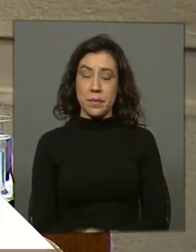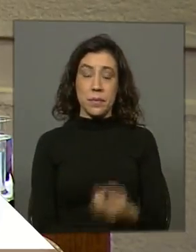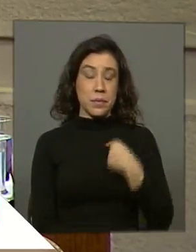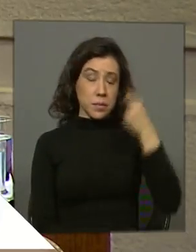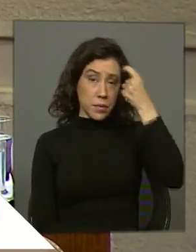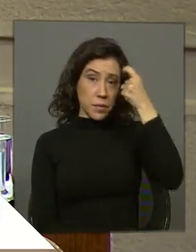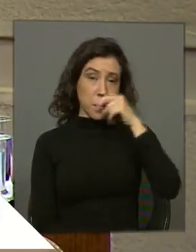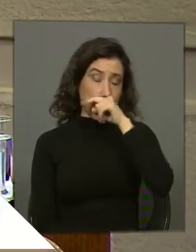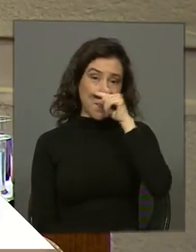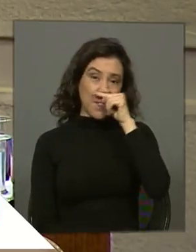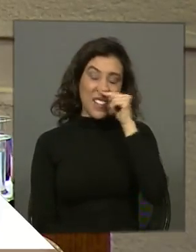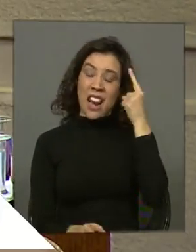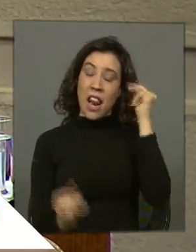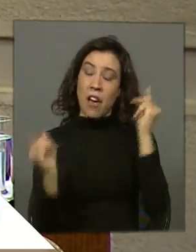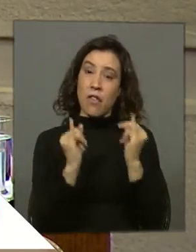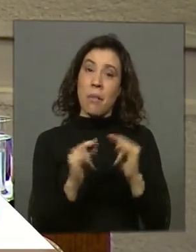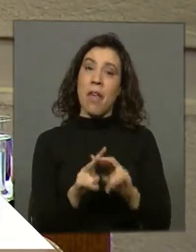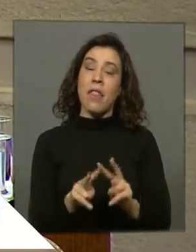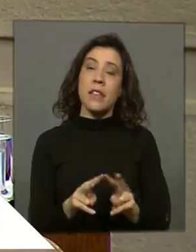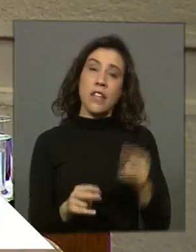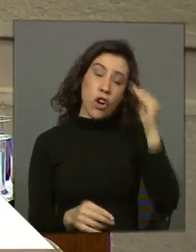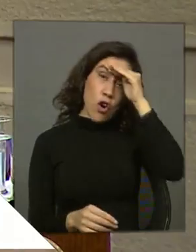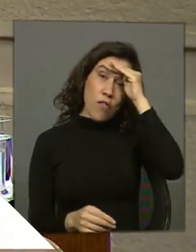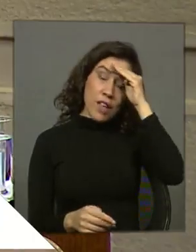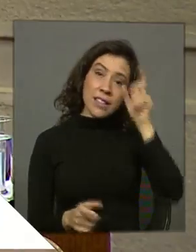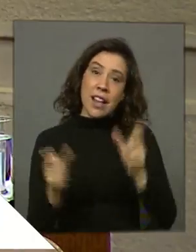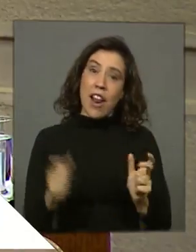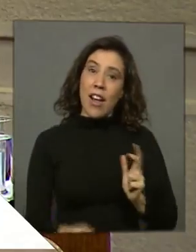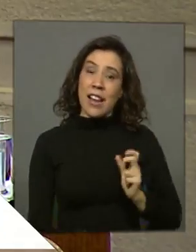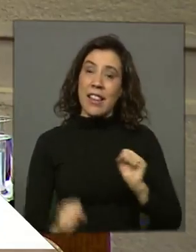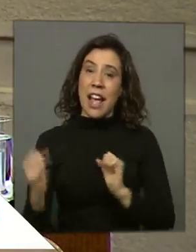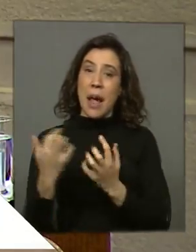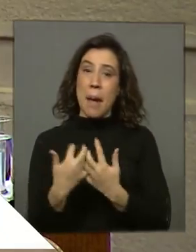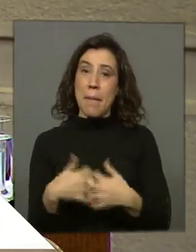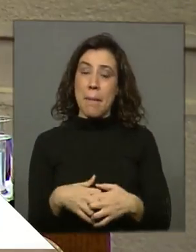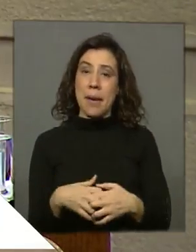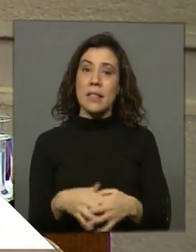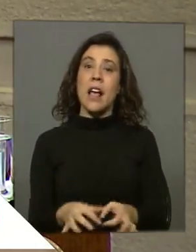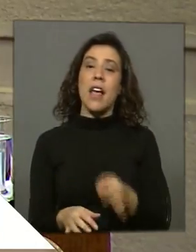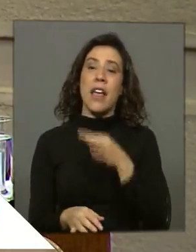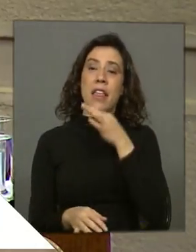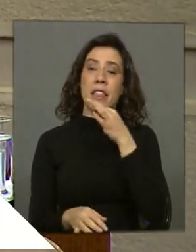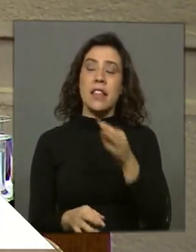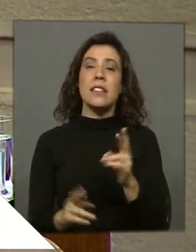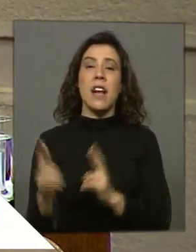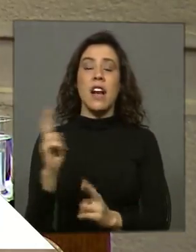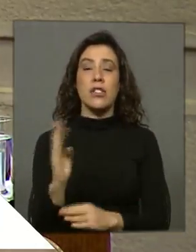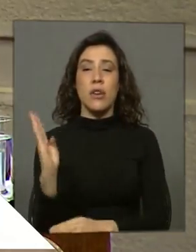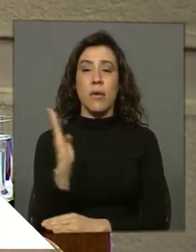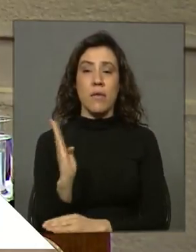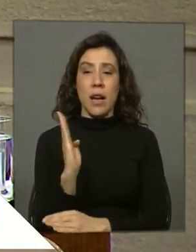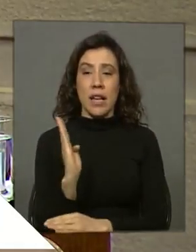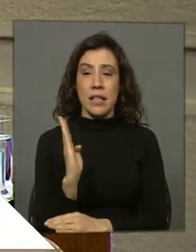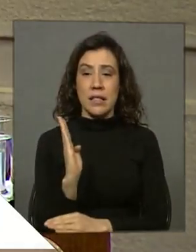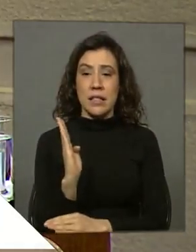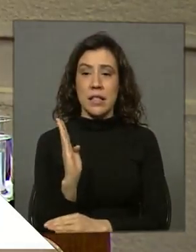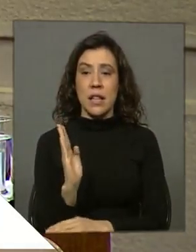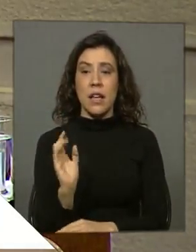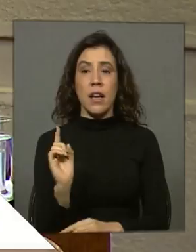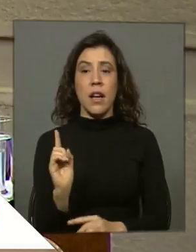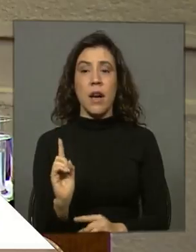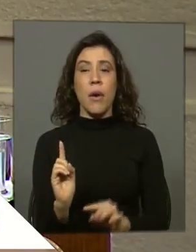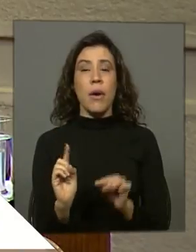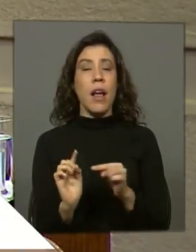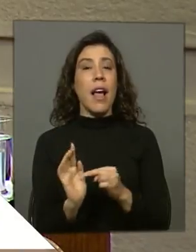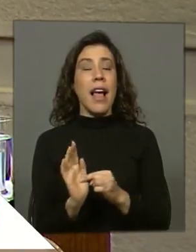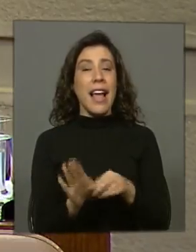que la manera de ir construyendo confianza entre los consumidores y las empresas pasa justamente por establecer regulaciones básicas que por un lado no tolpescan su